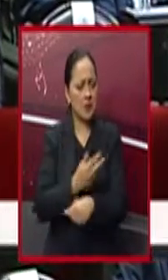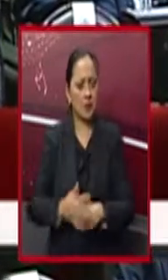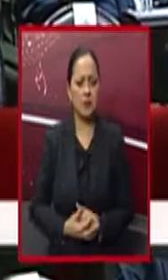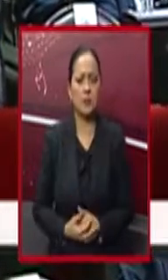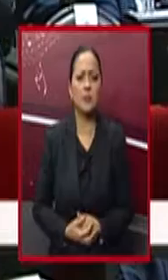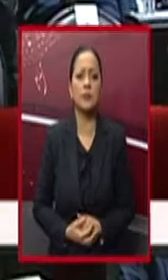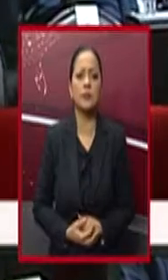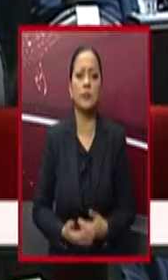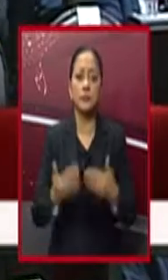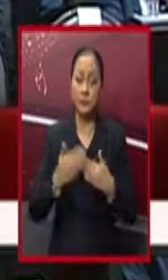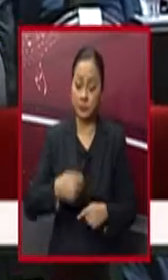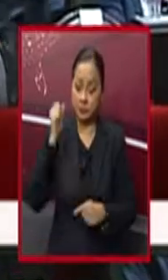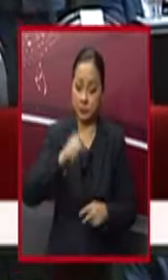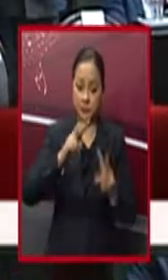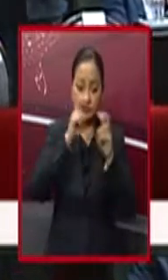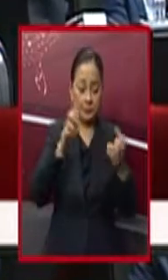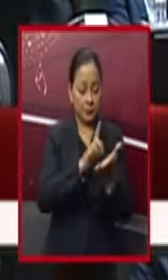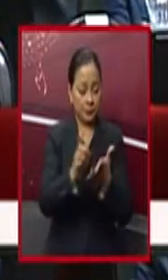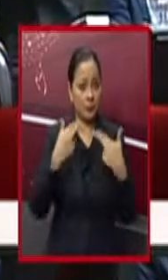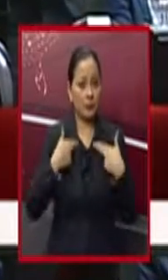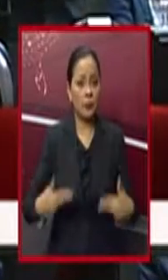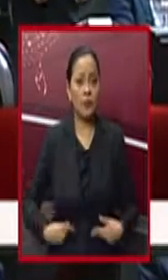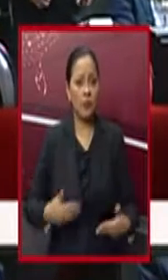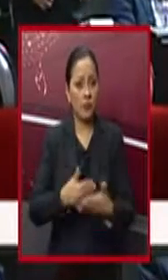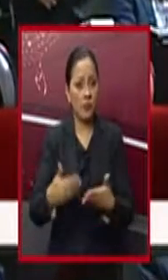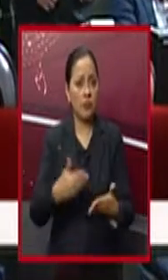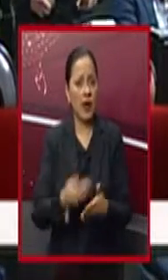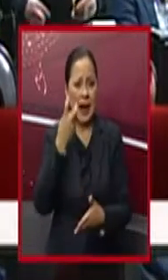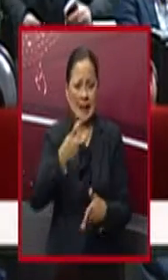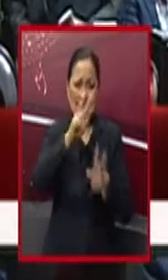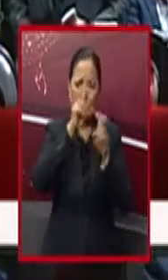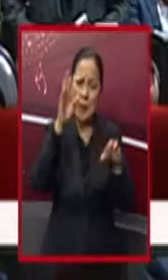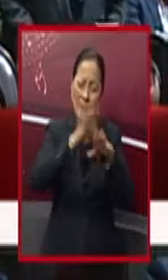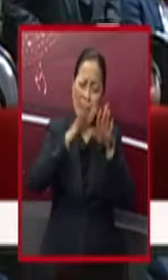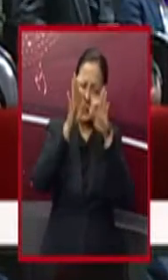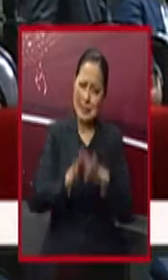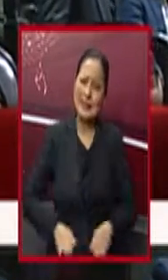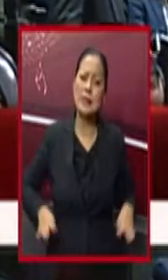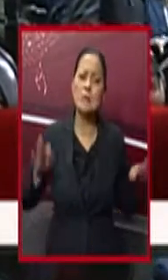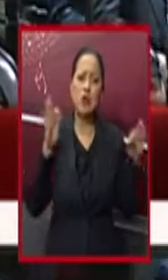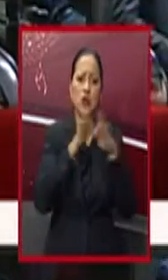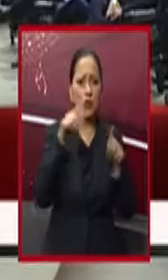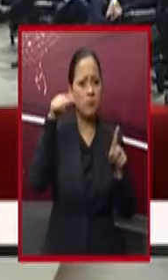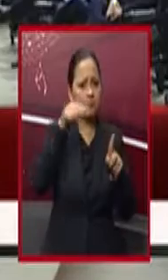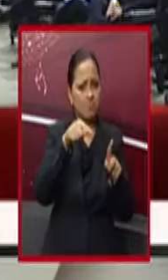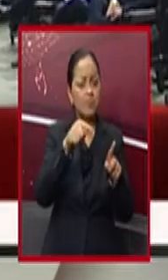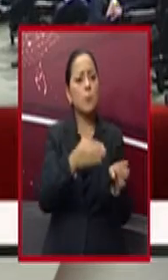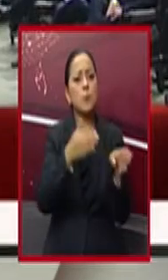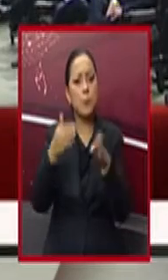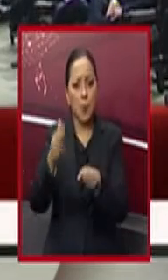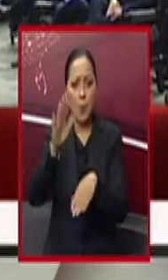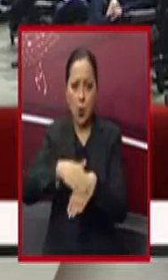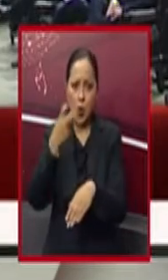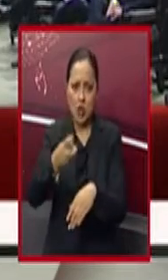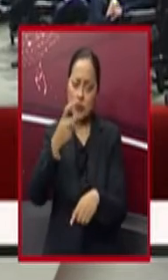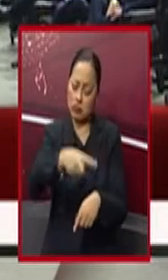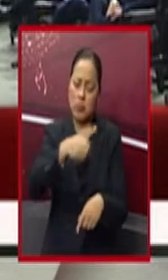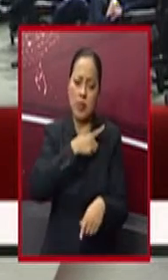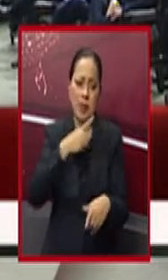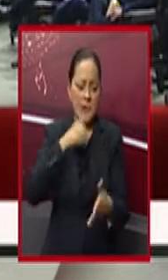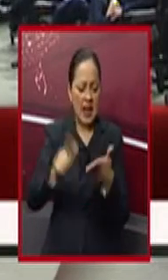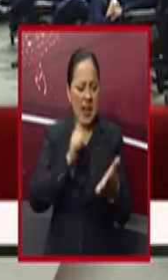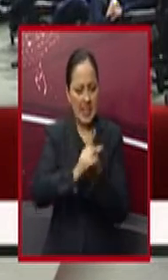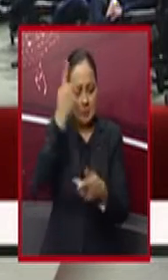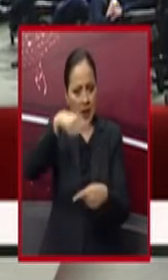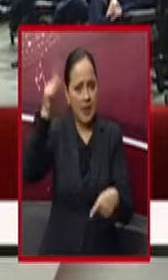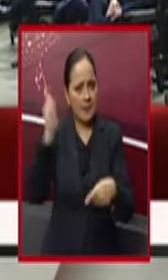Añadió que el tema de los derechos humanos es hoy por hoy la agenda más importante y delicada En consecuencia, se pronunció por reformas en tortura,